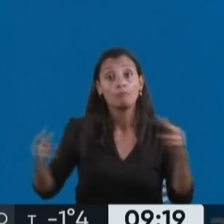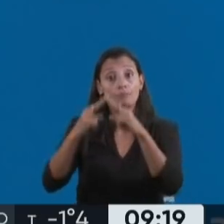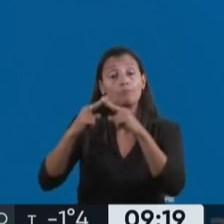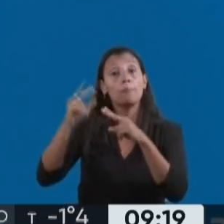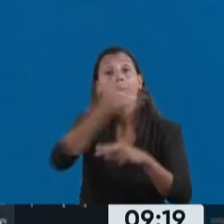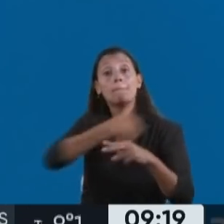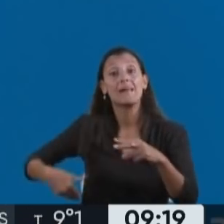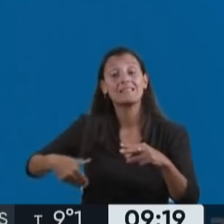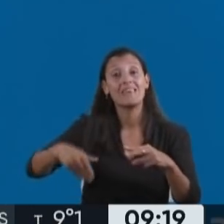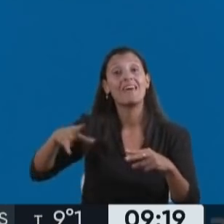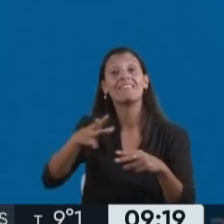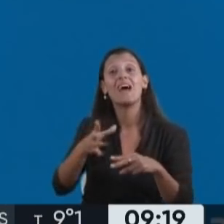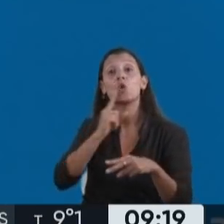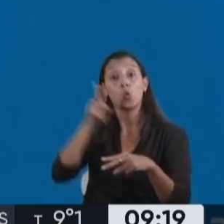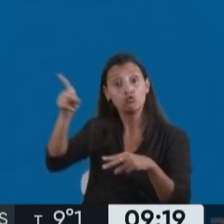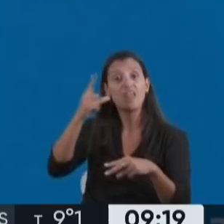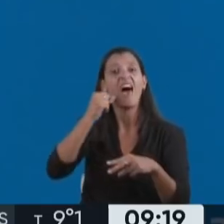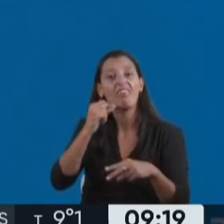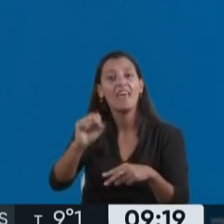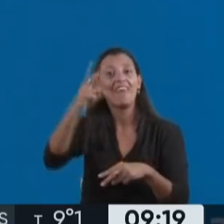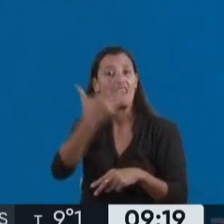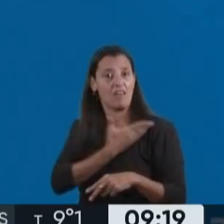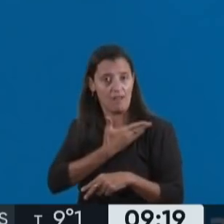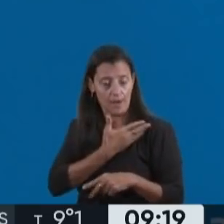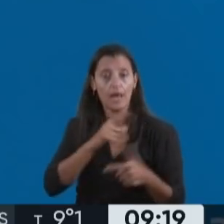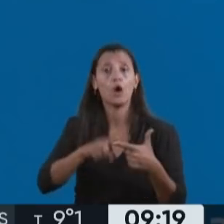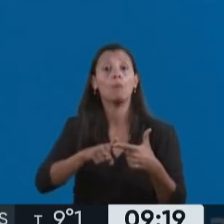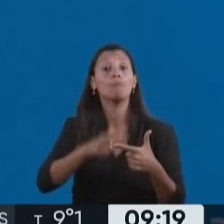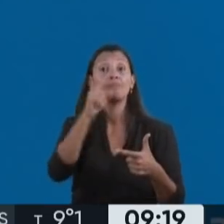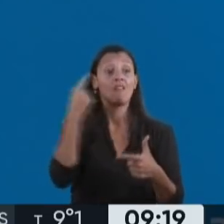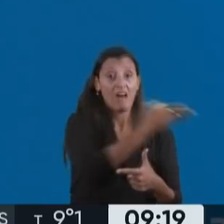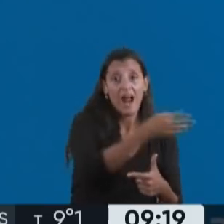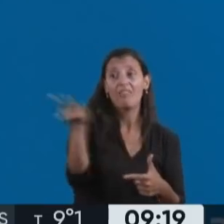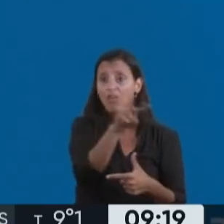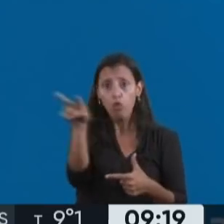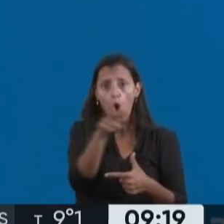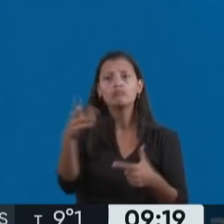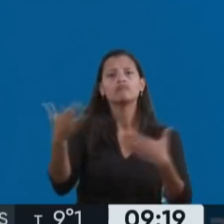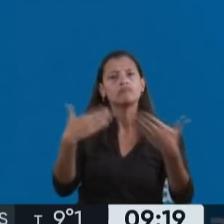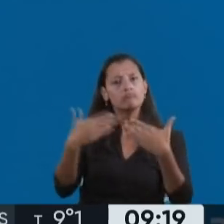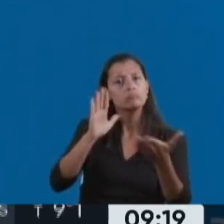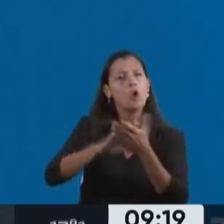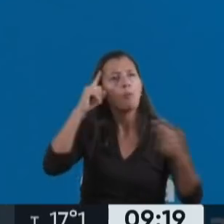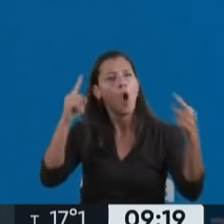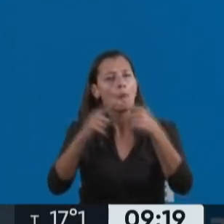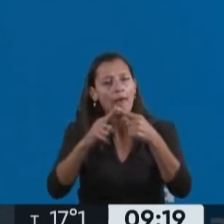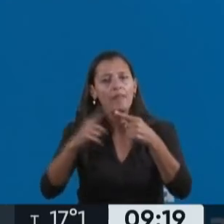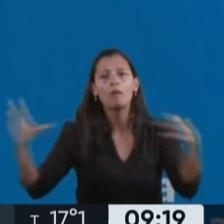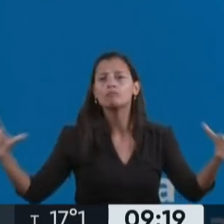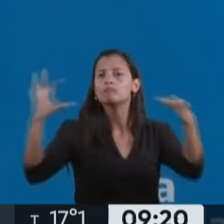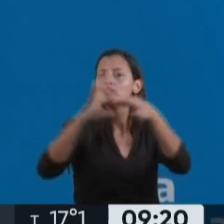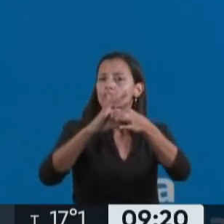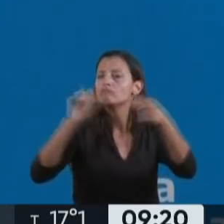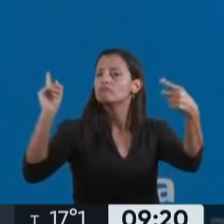Putin en Rusia, que va a ser el día 3, el presidente Fernández y el presidente Putin van a hablar de la relación bilateral, de la